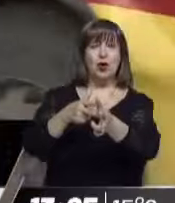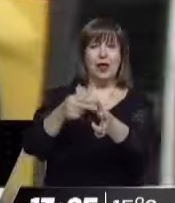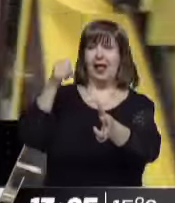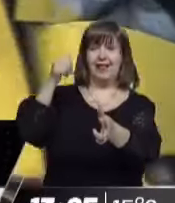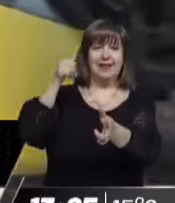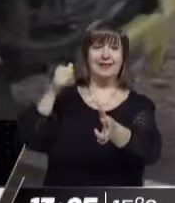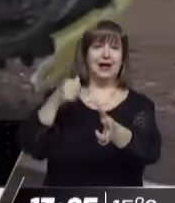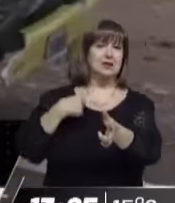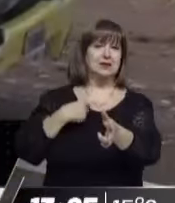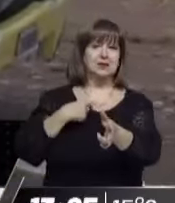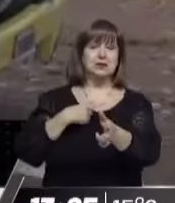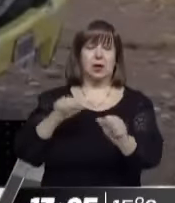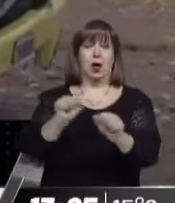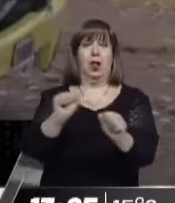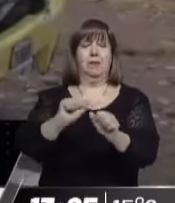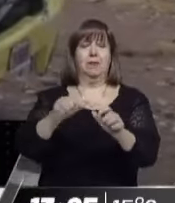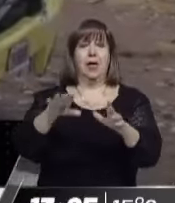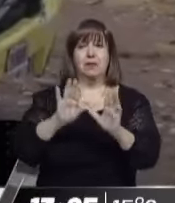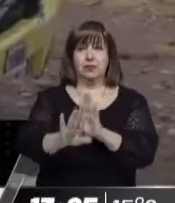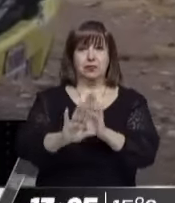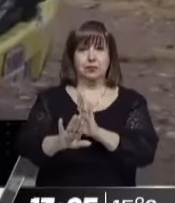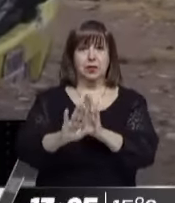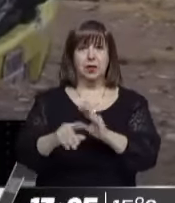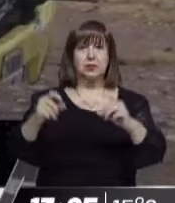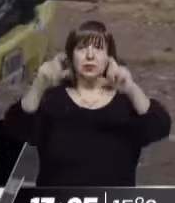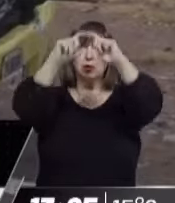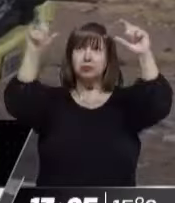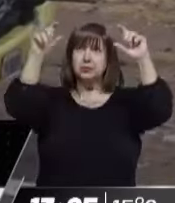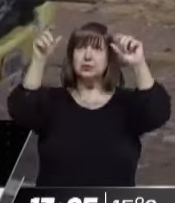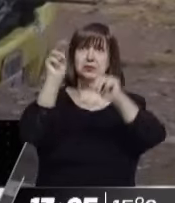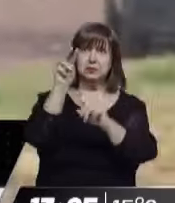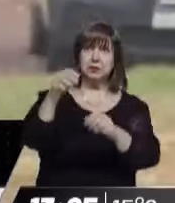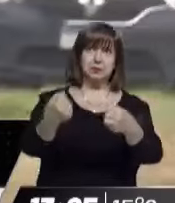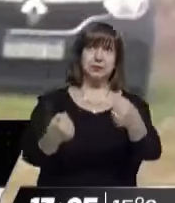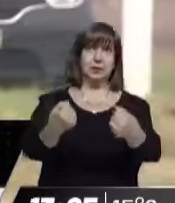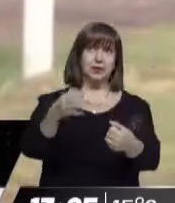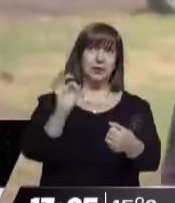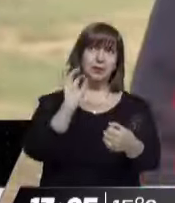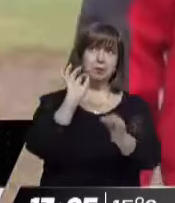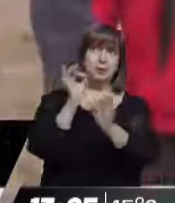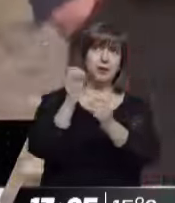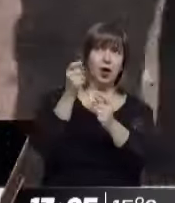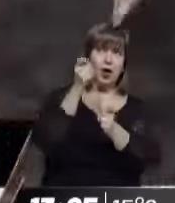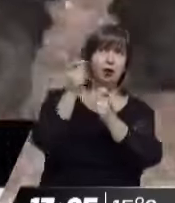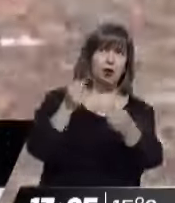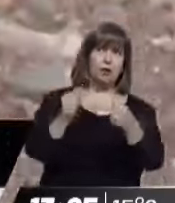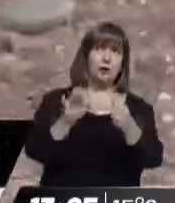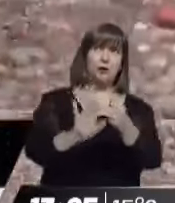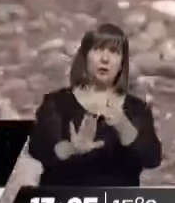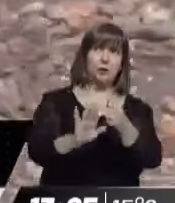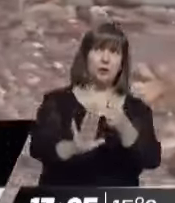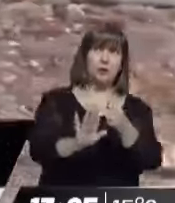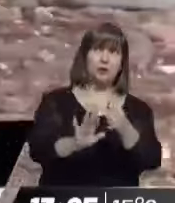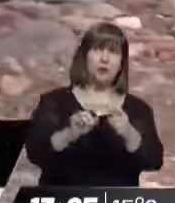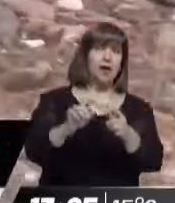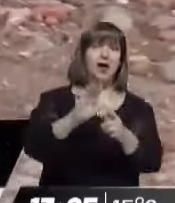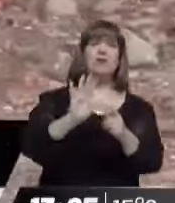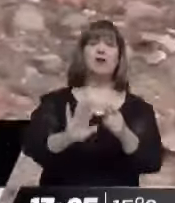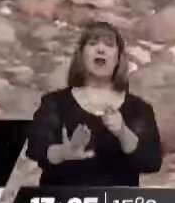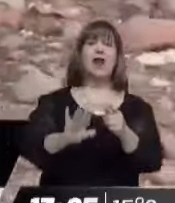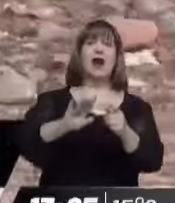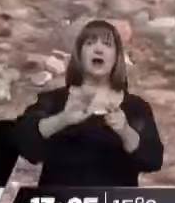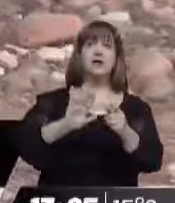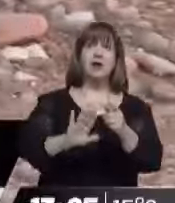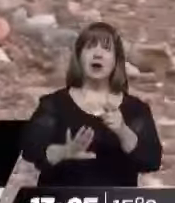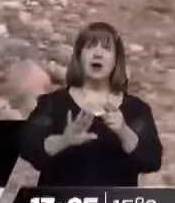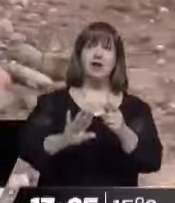el colectivo, porque bien. Yo le he visto bien al espejo, entonces no, eso fue todo controlable. Lo que yo hice fue acomodarme y ya después bajarme a